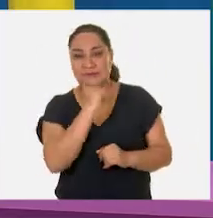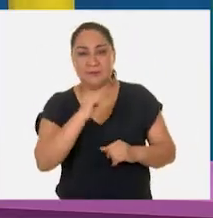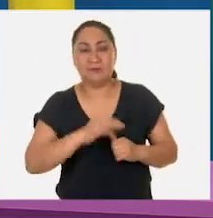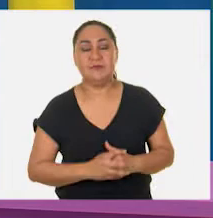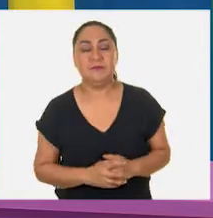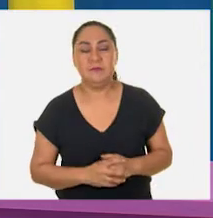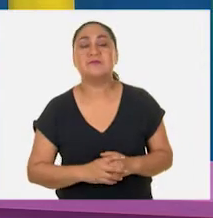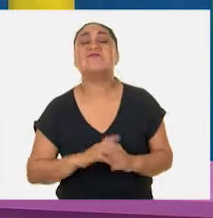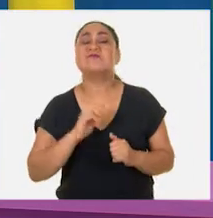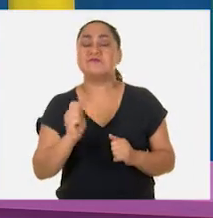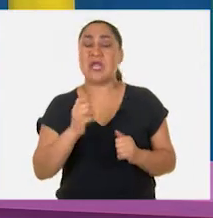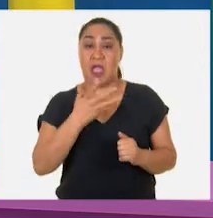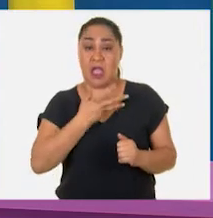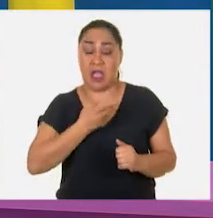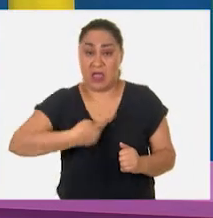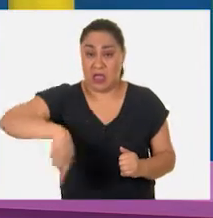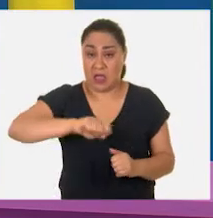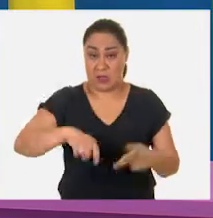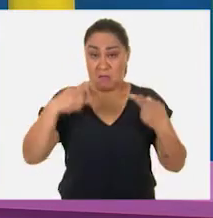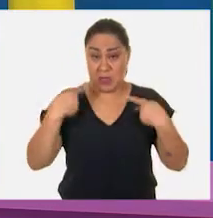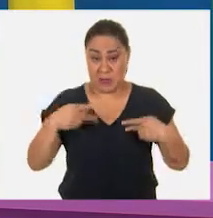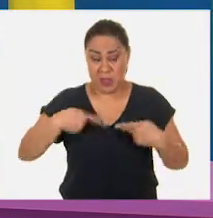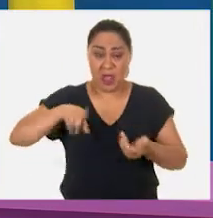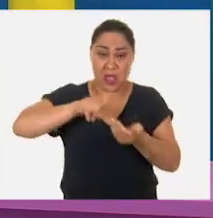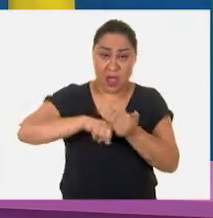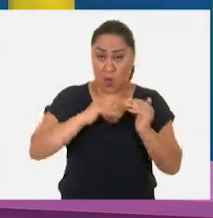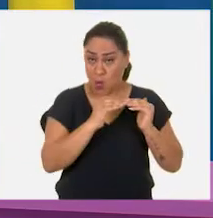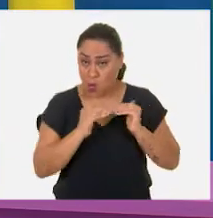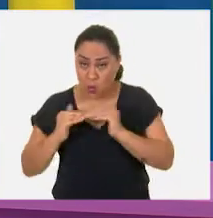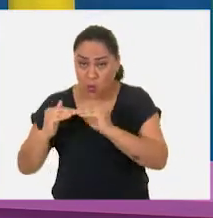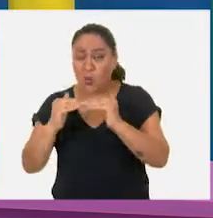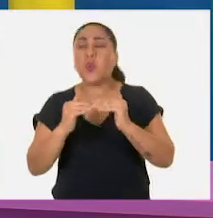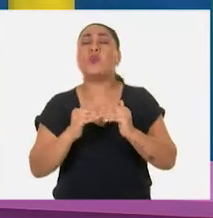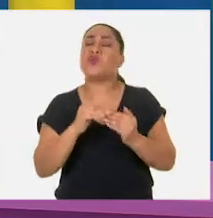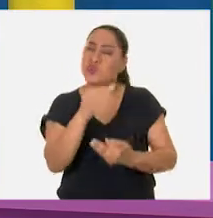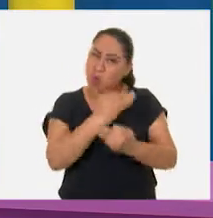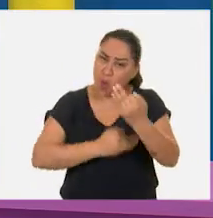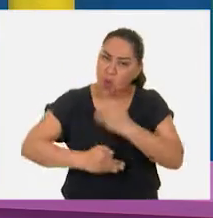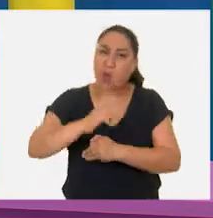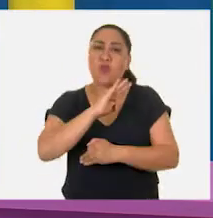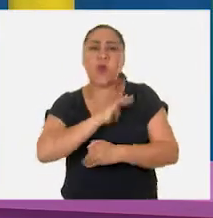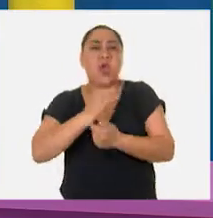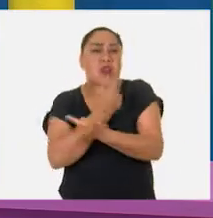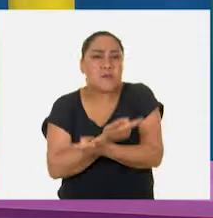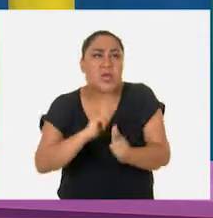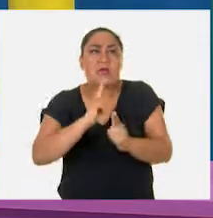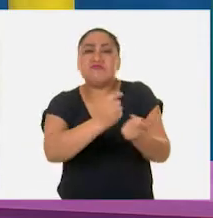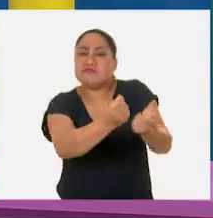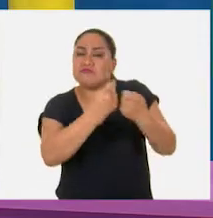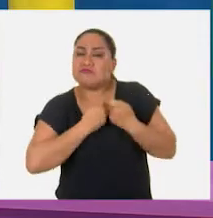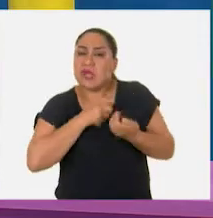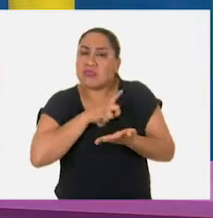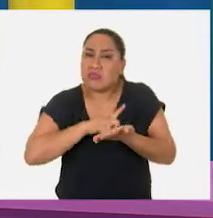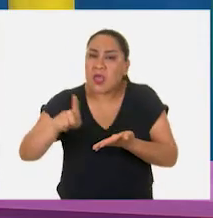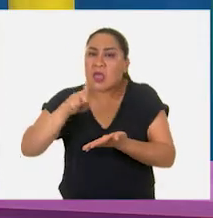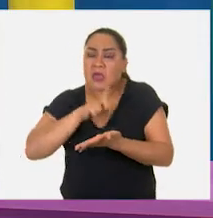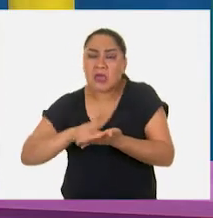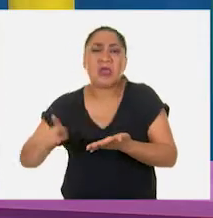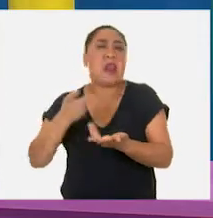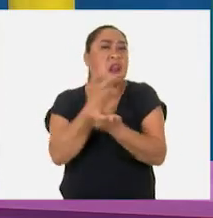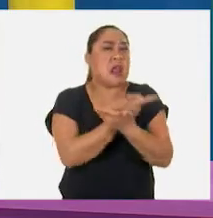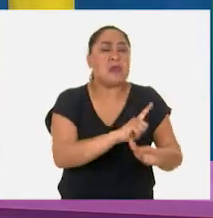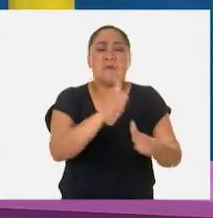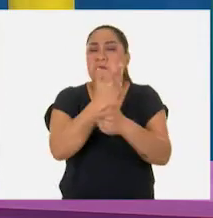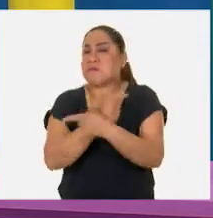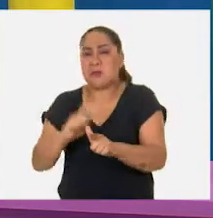En una sociedad democrática, todas y todos debemos poder acceder con libertad a todos los derechos y todas las libertades por igual.